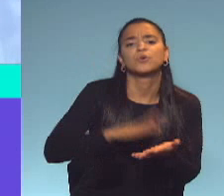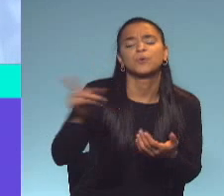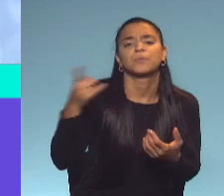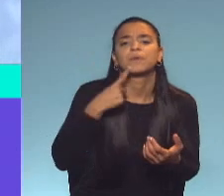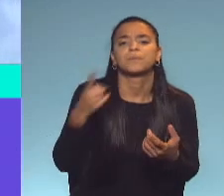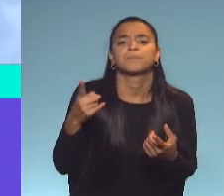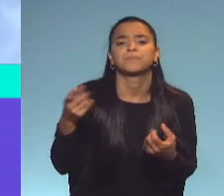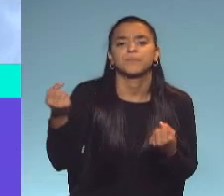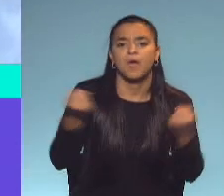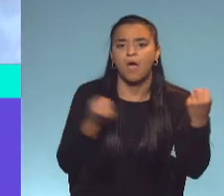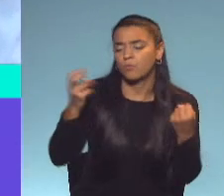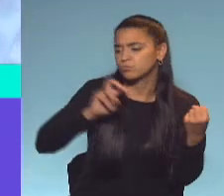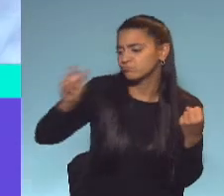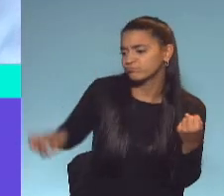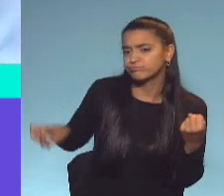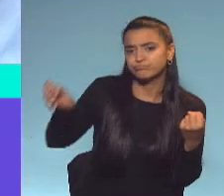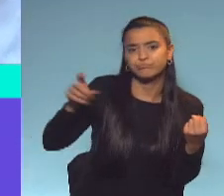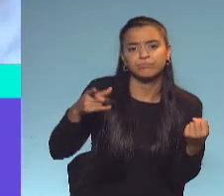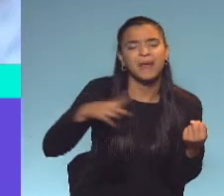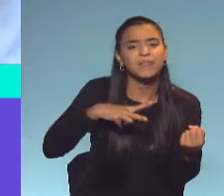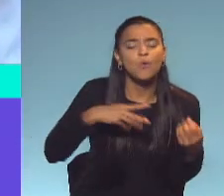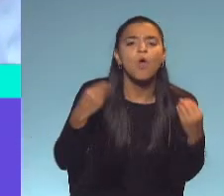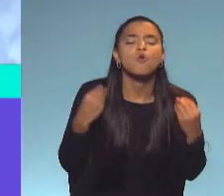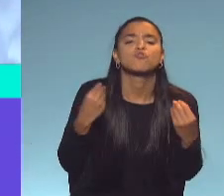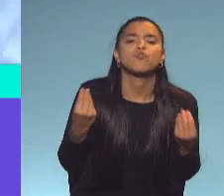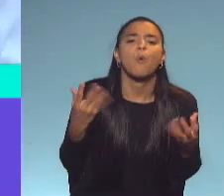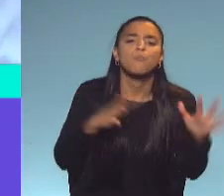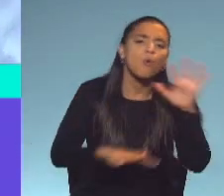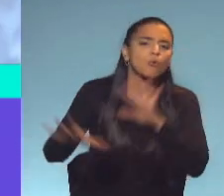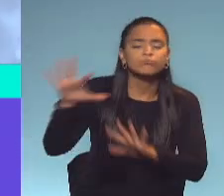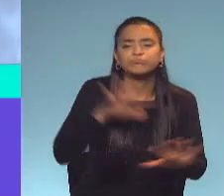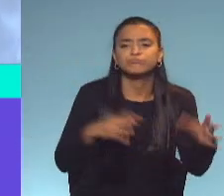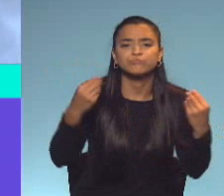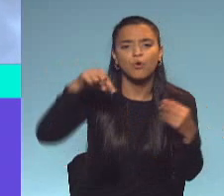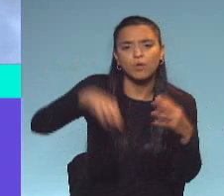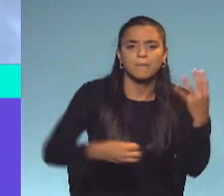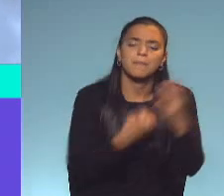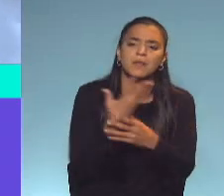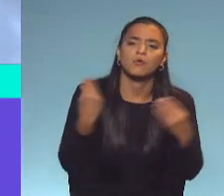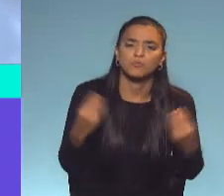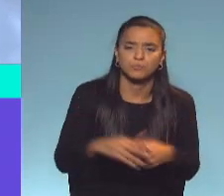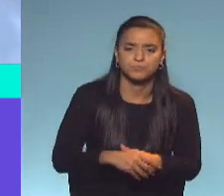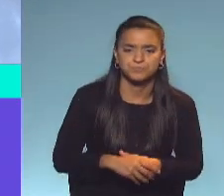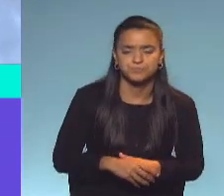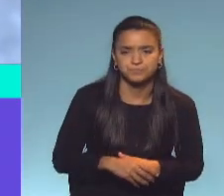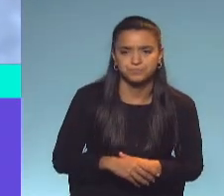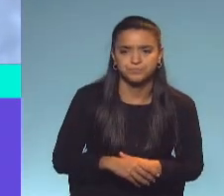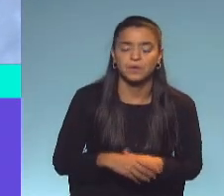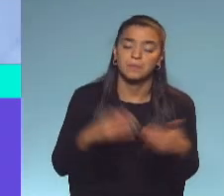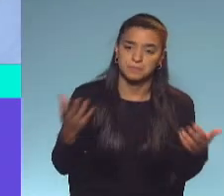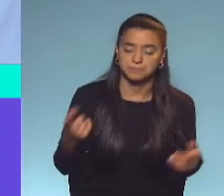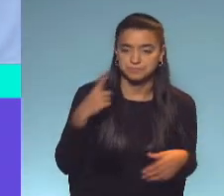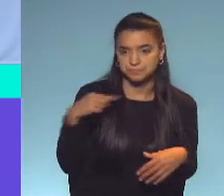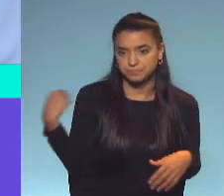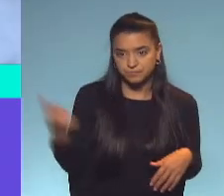llevan a sus hijos en los autos particulares? ¿Cómo se va a diagramar esta mañana en ese sentido? Mira,